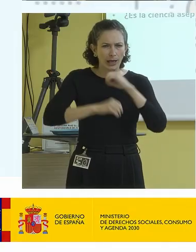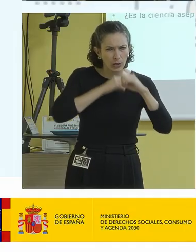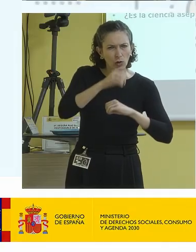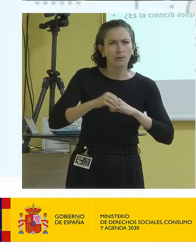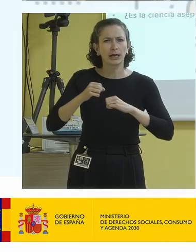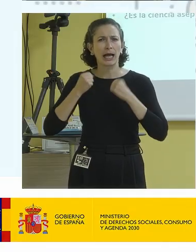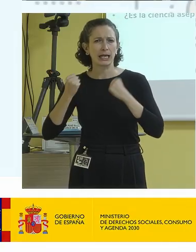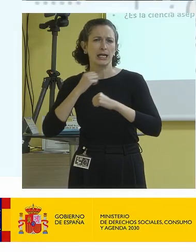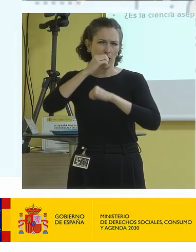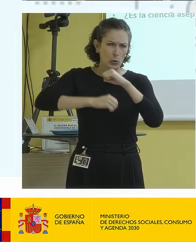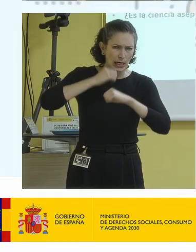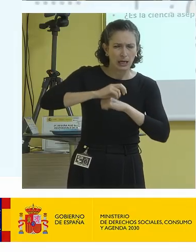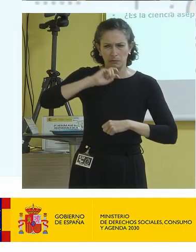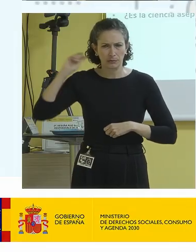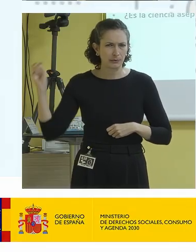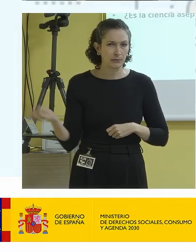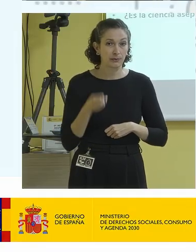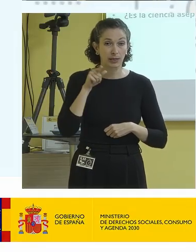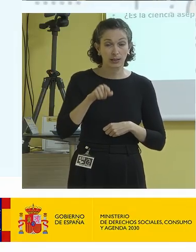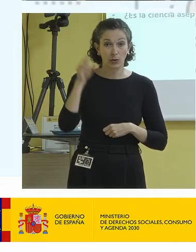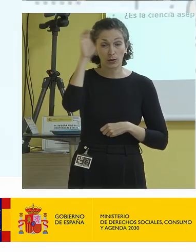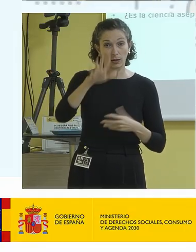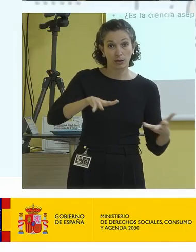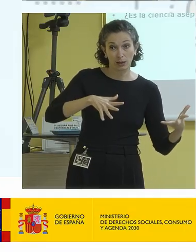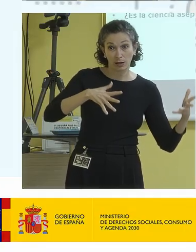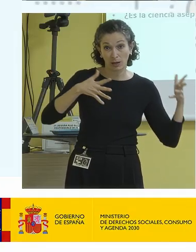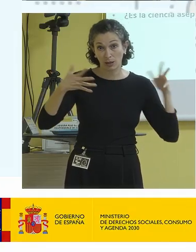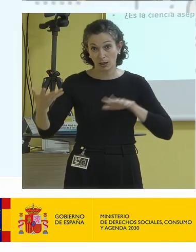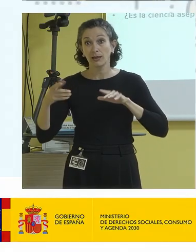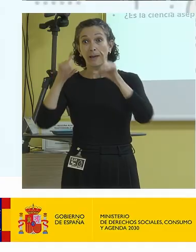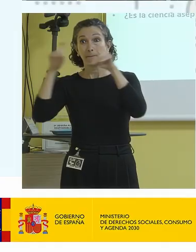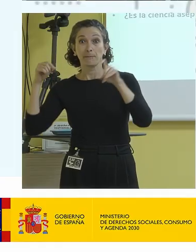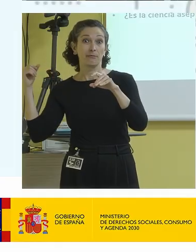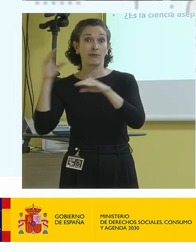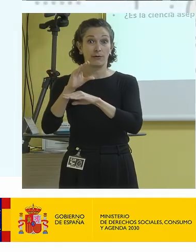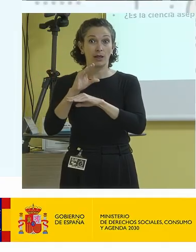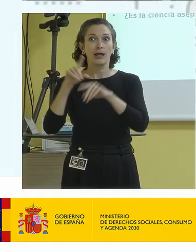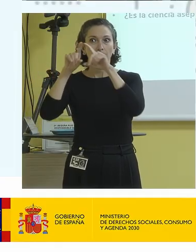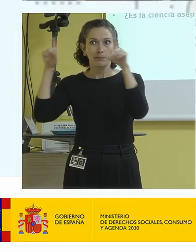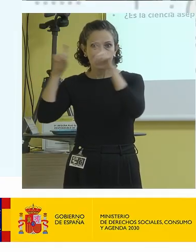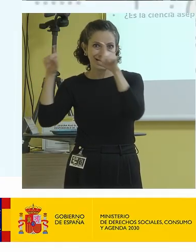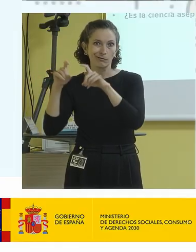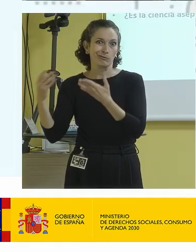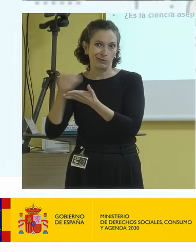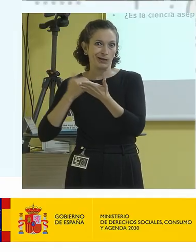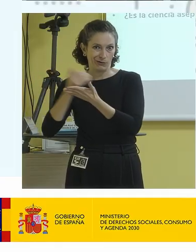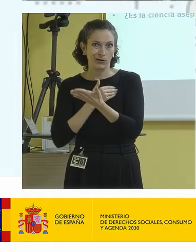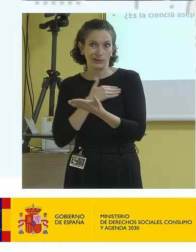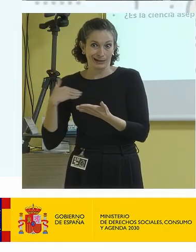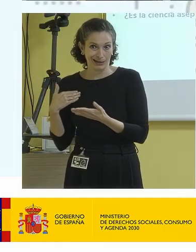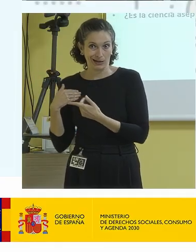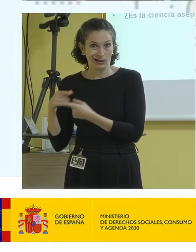demás, y esto se ha ido convirtiendo en una ciencia basada mucho en la financiación empresarial. Bueno, pues las empresas tienen una serie de búsqueda de beneficios que no debe